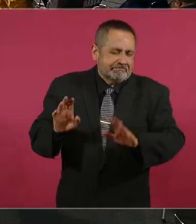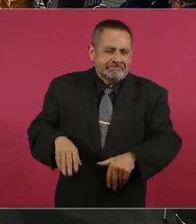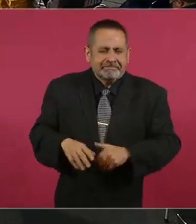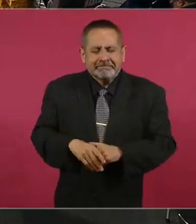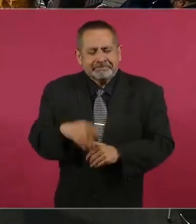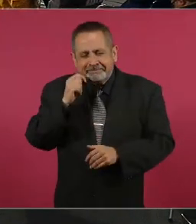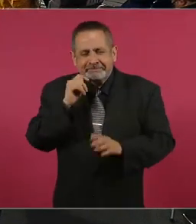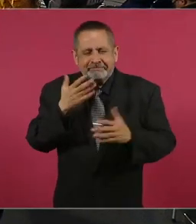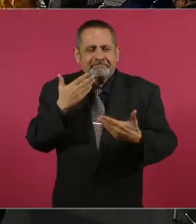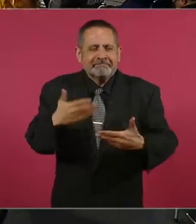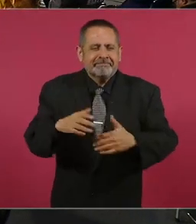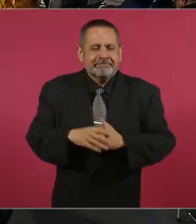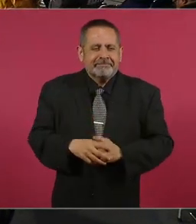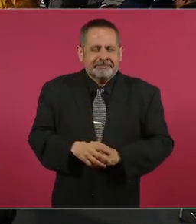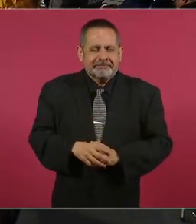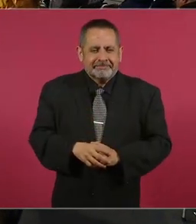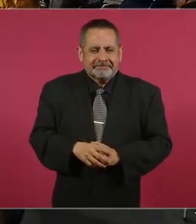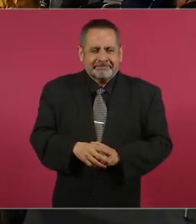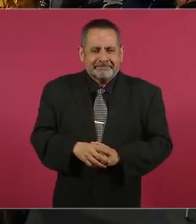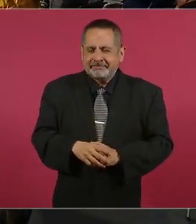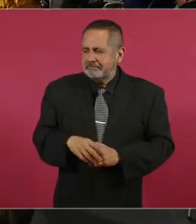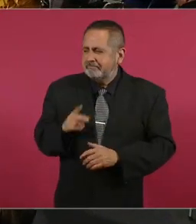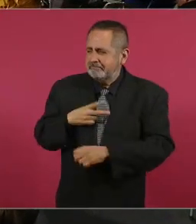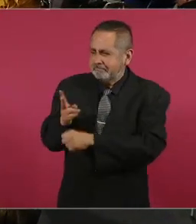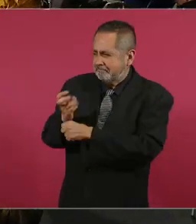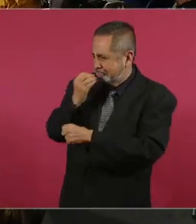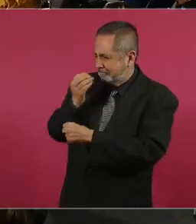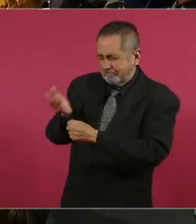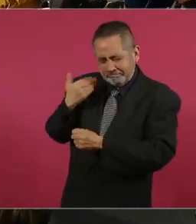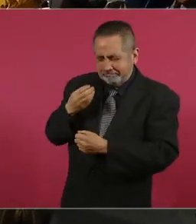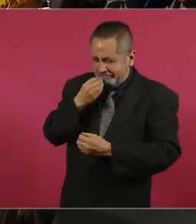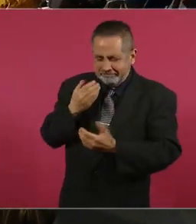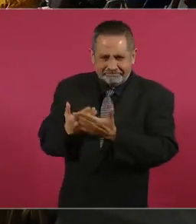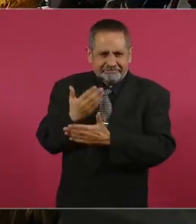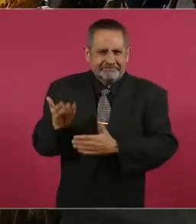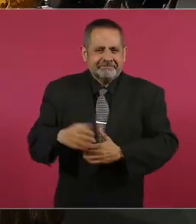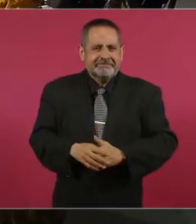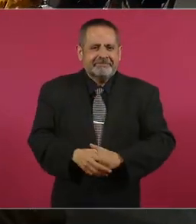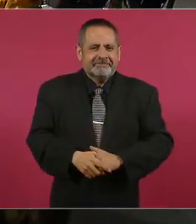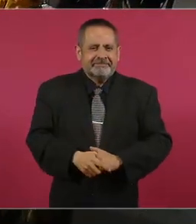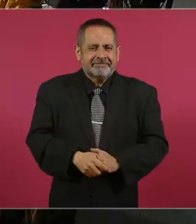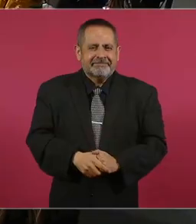no importa. Ahorita les invito al desayuno.